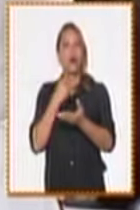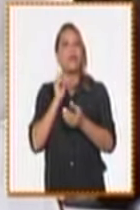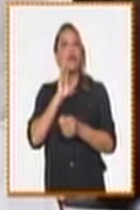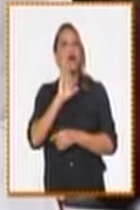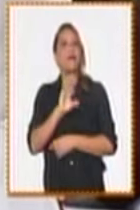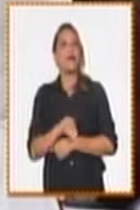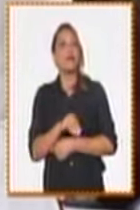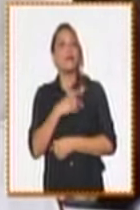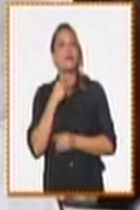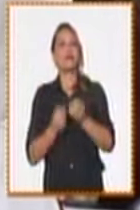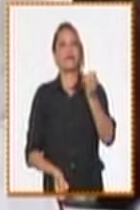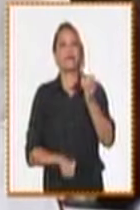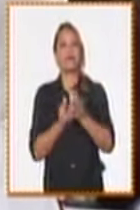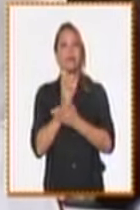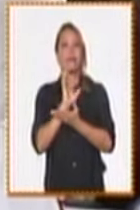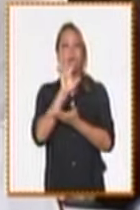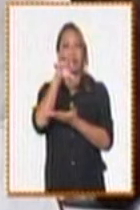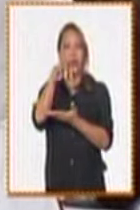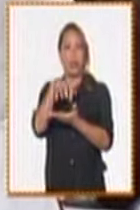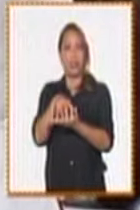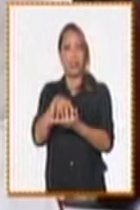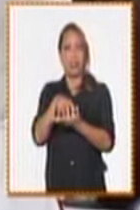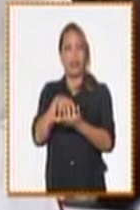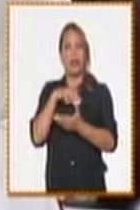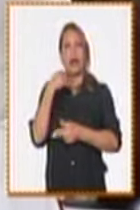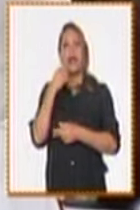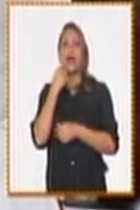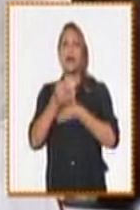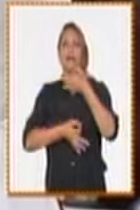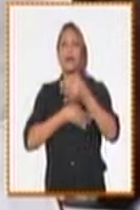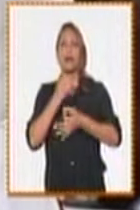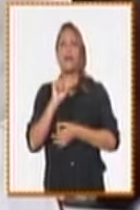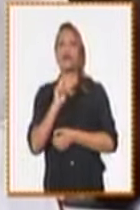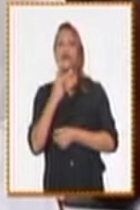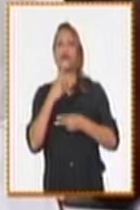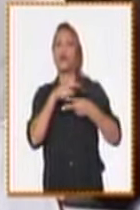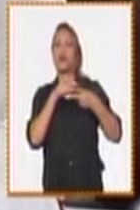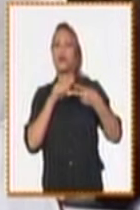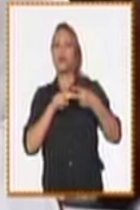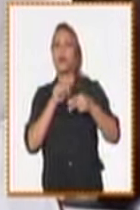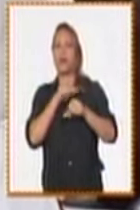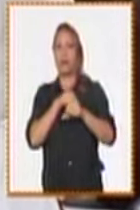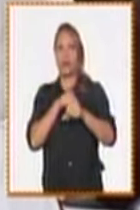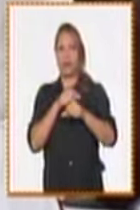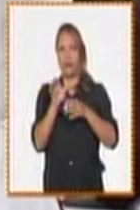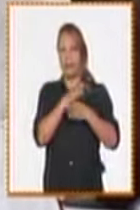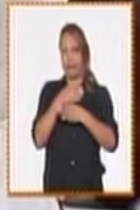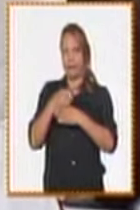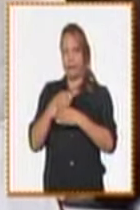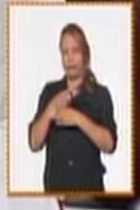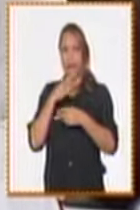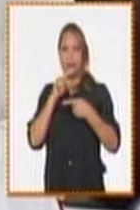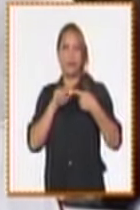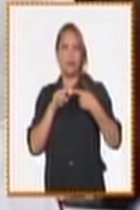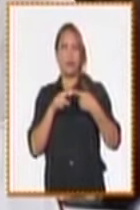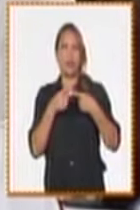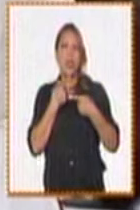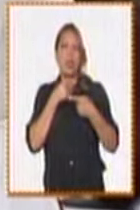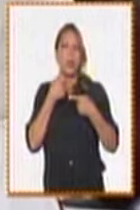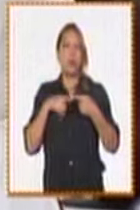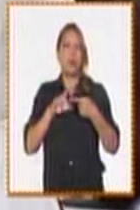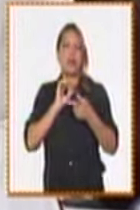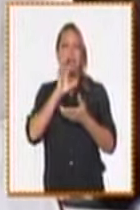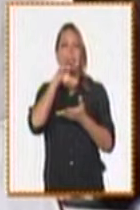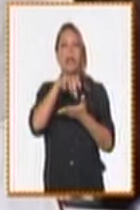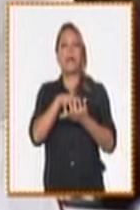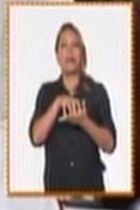villa, tenemos que determinar dos momentos diferentes. Es común que hoy digamos la fundación de la Villa San Salvador